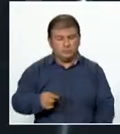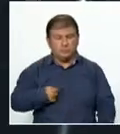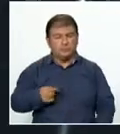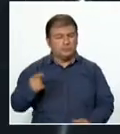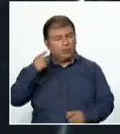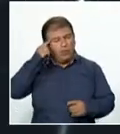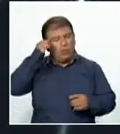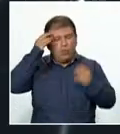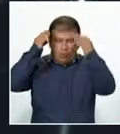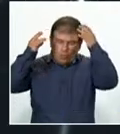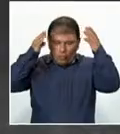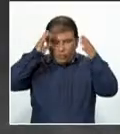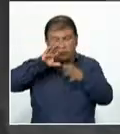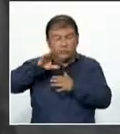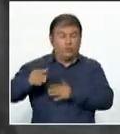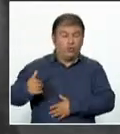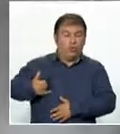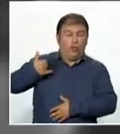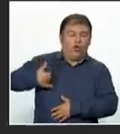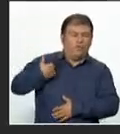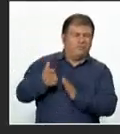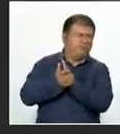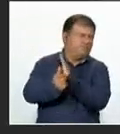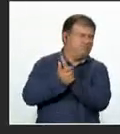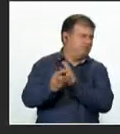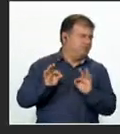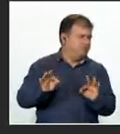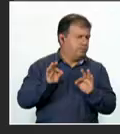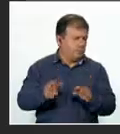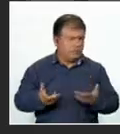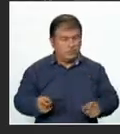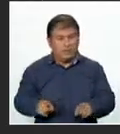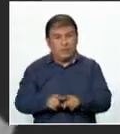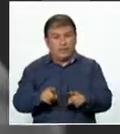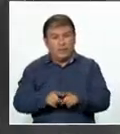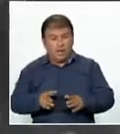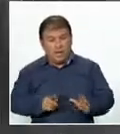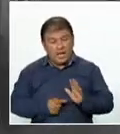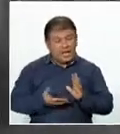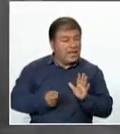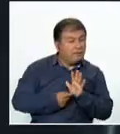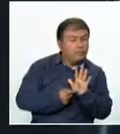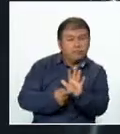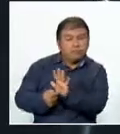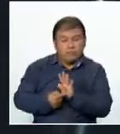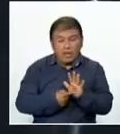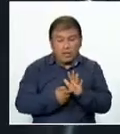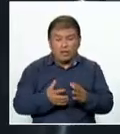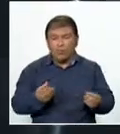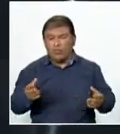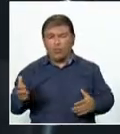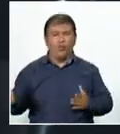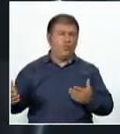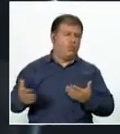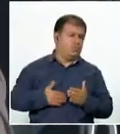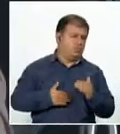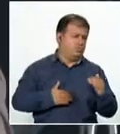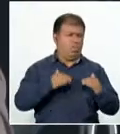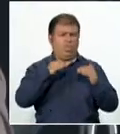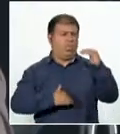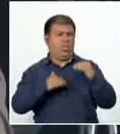viene a mi mente todos estos muchachos talentosos que se querían dar a conocer. Había demasiada